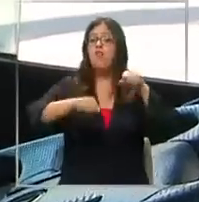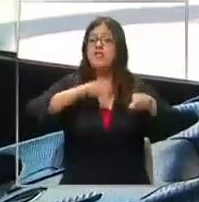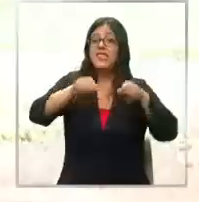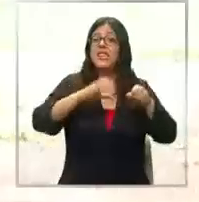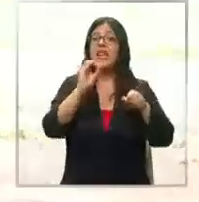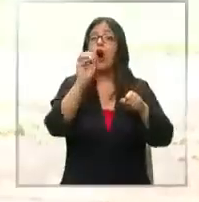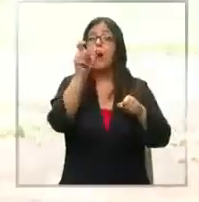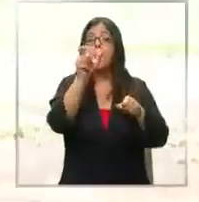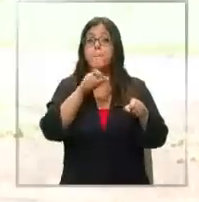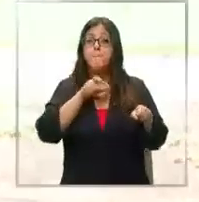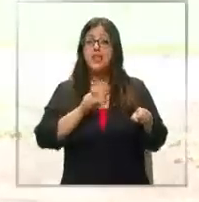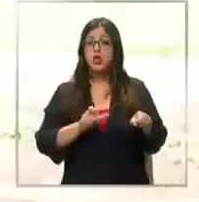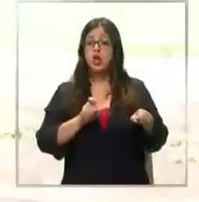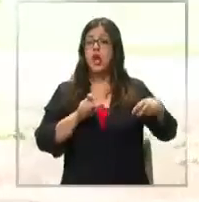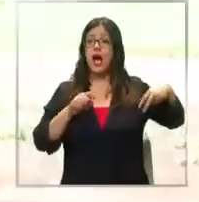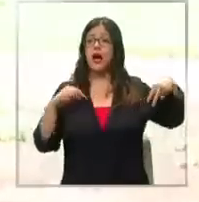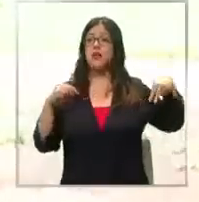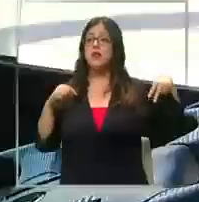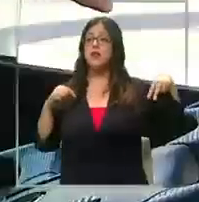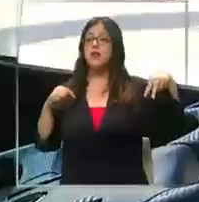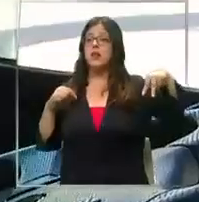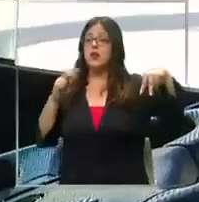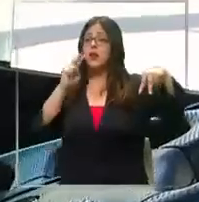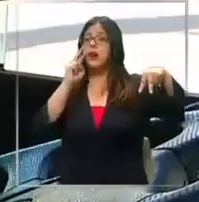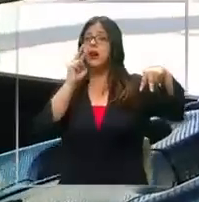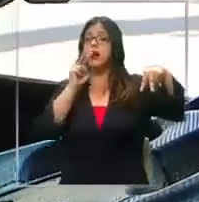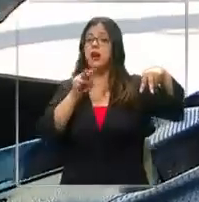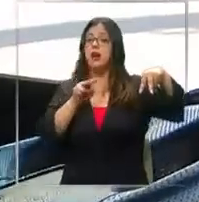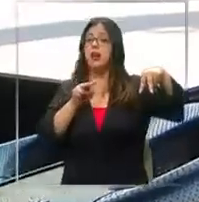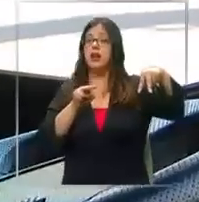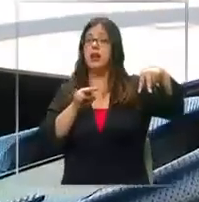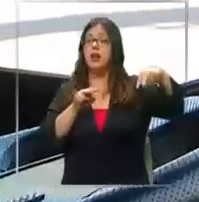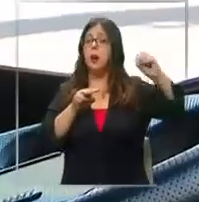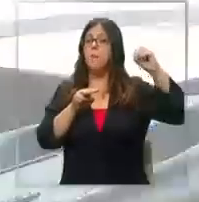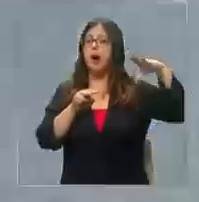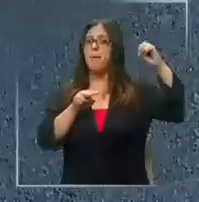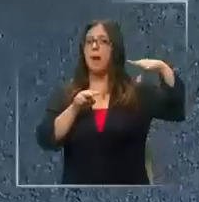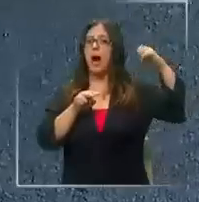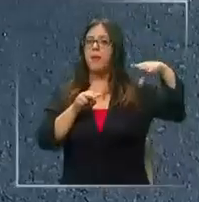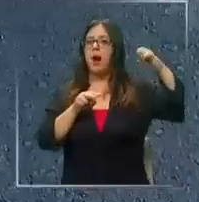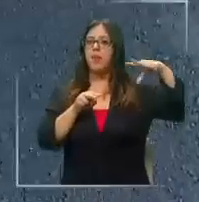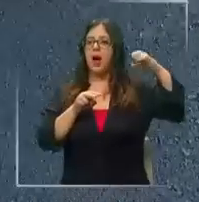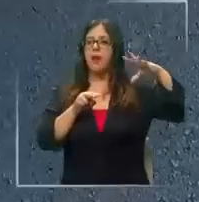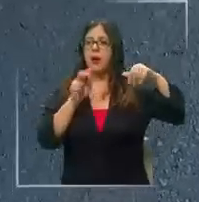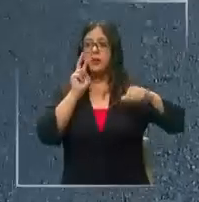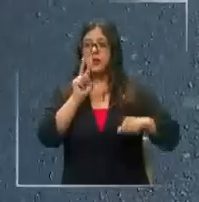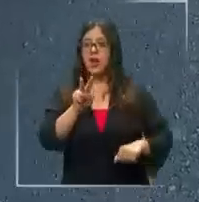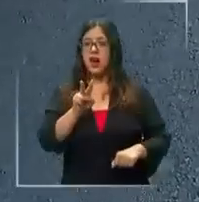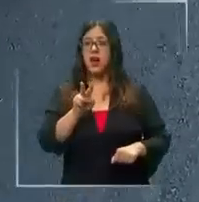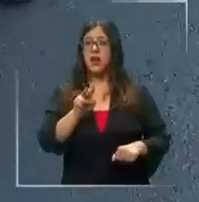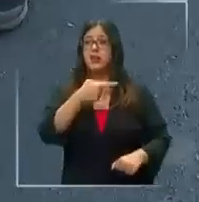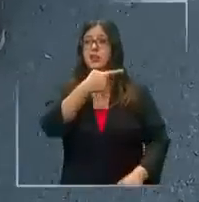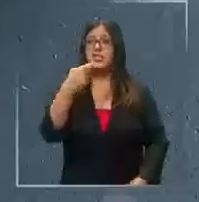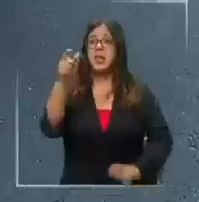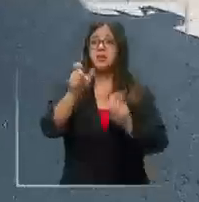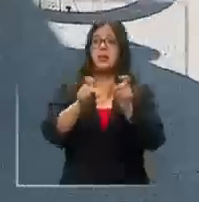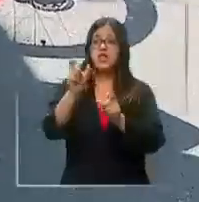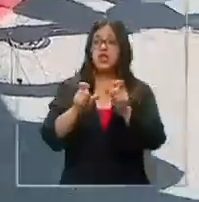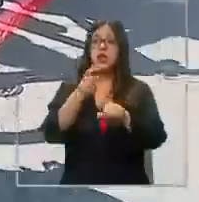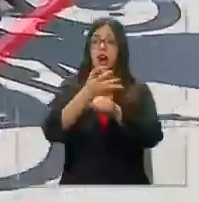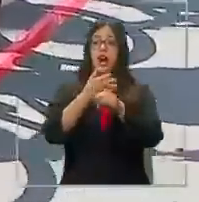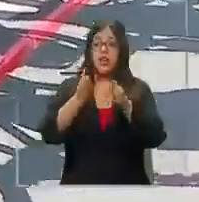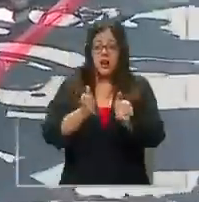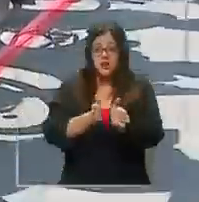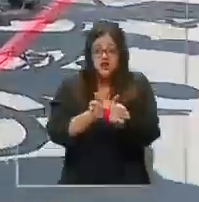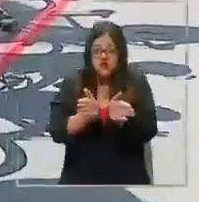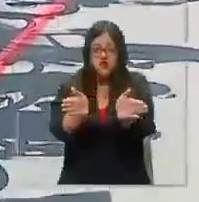una persona, empiezan a... esto a sonar. Observe, hasta 100 ciclistas caben dentro de la zona